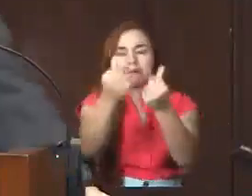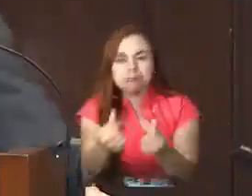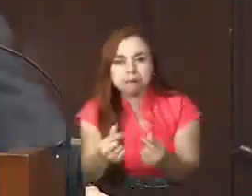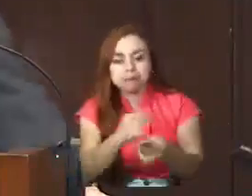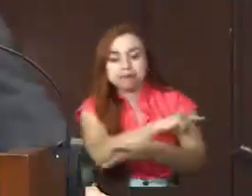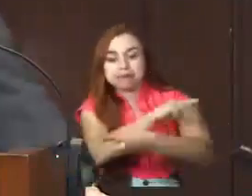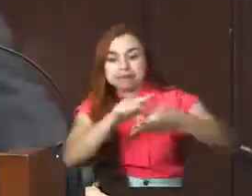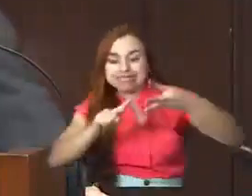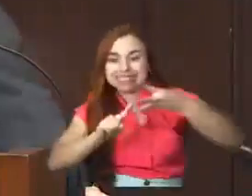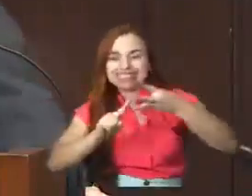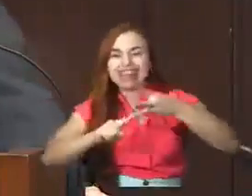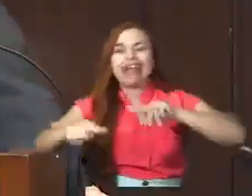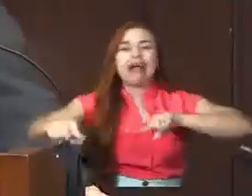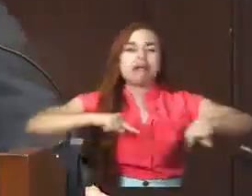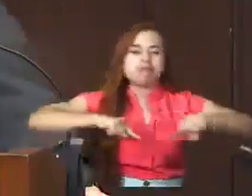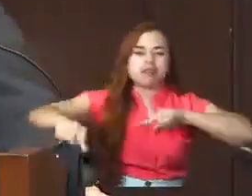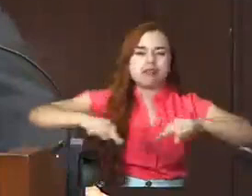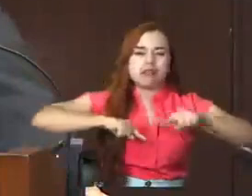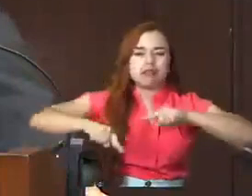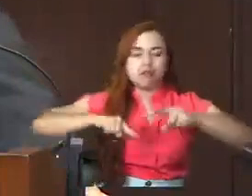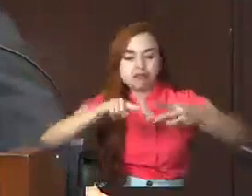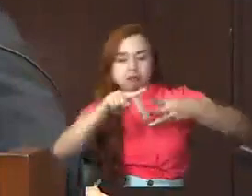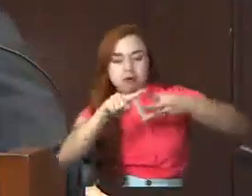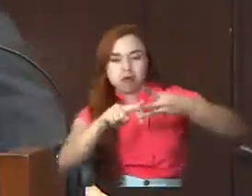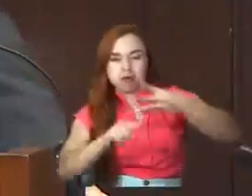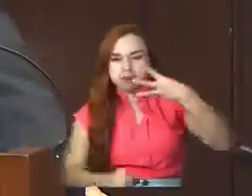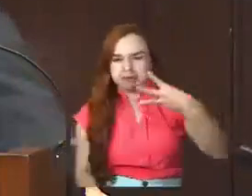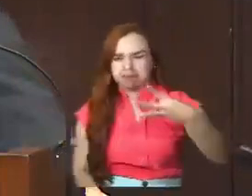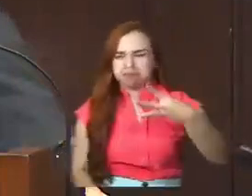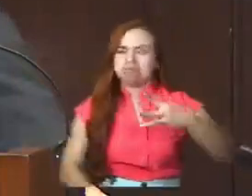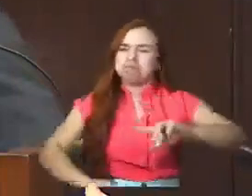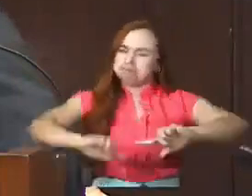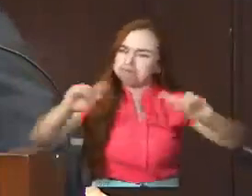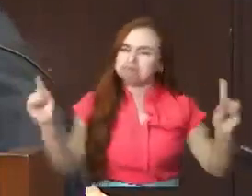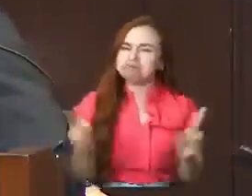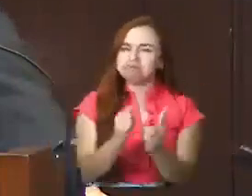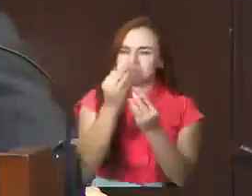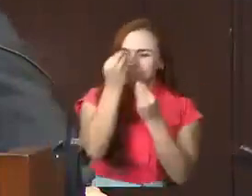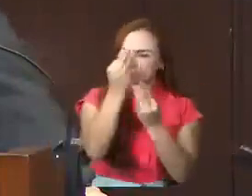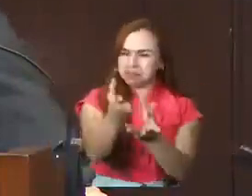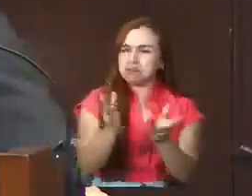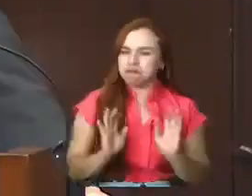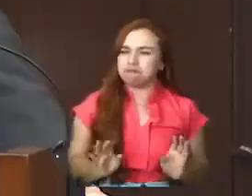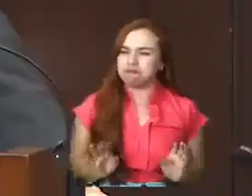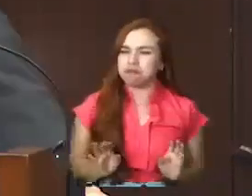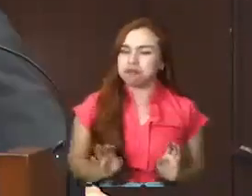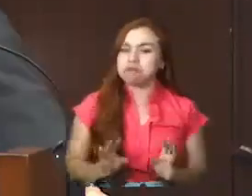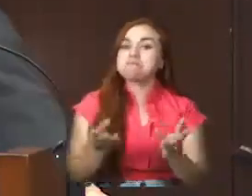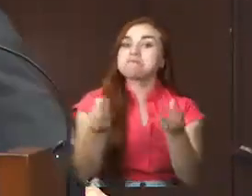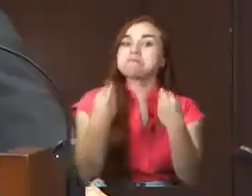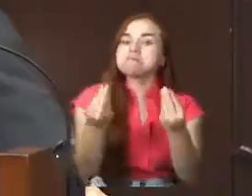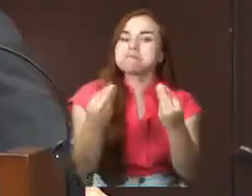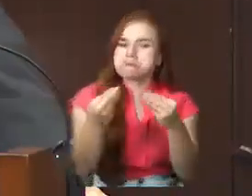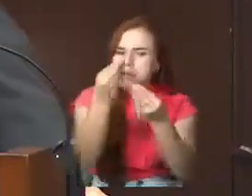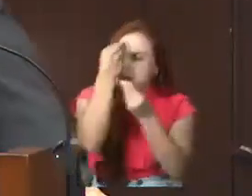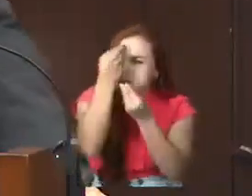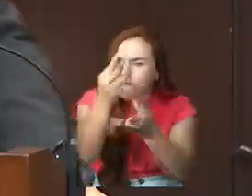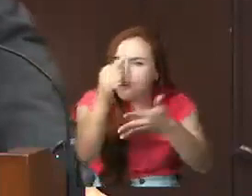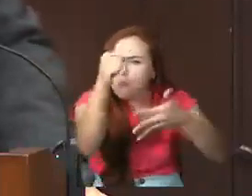más diligentemente posible para que se conozca que esta Asamblea sí hace